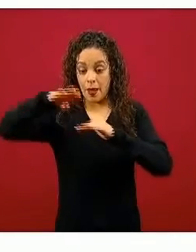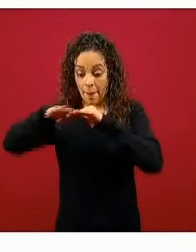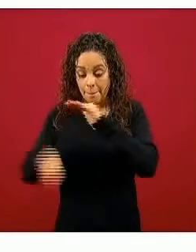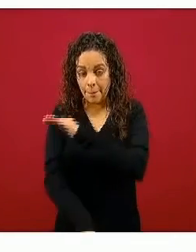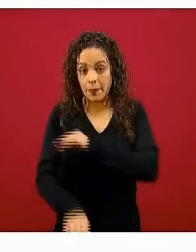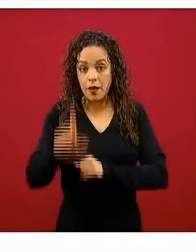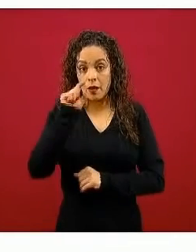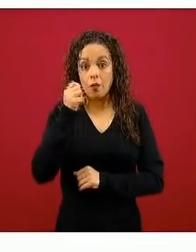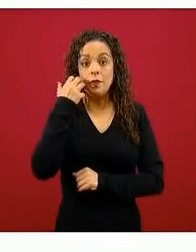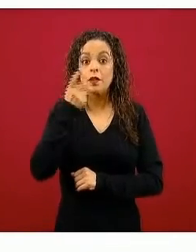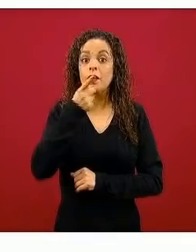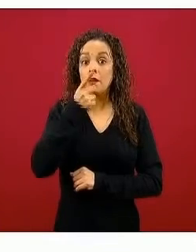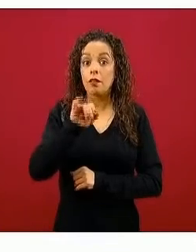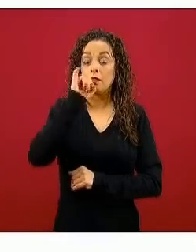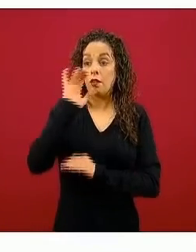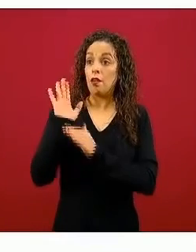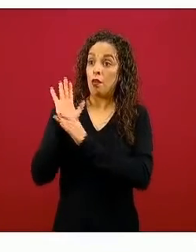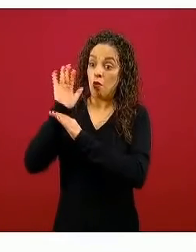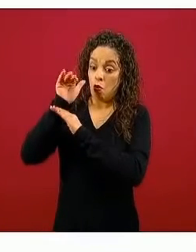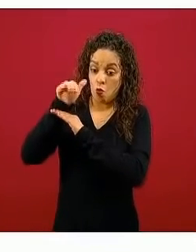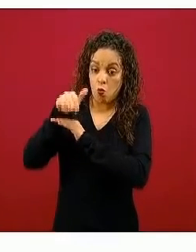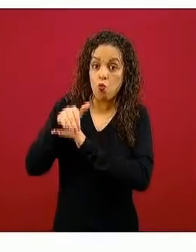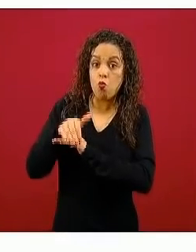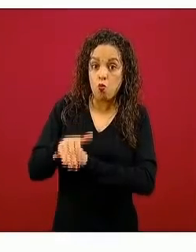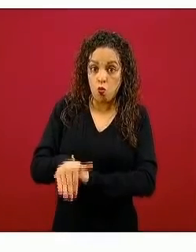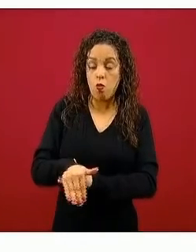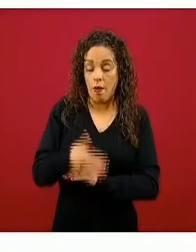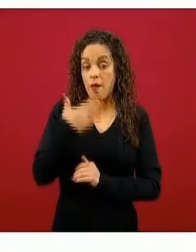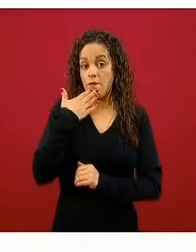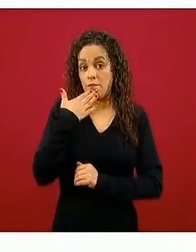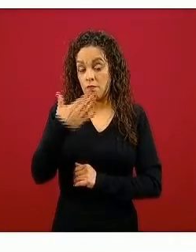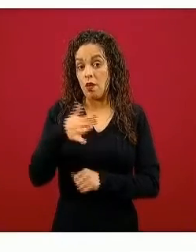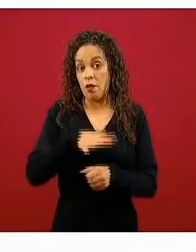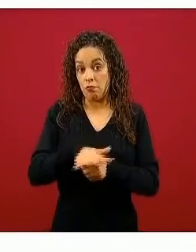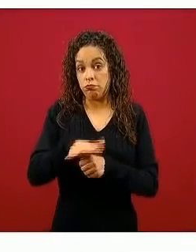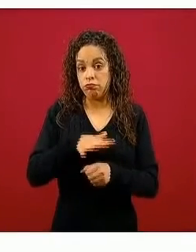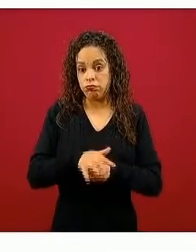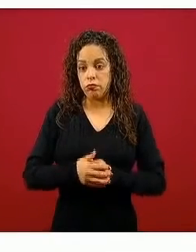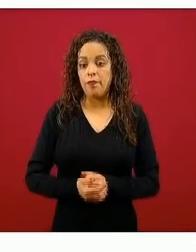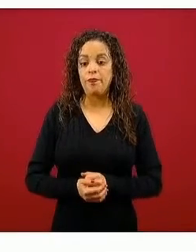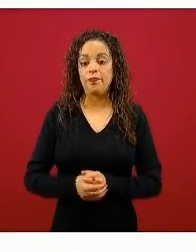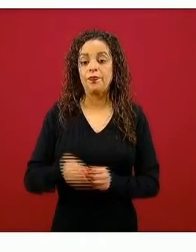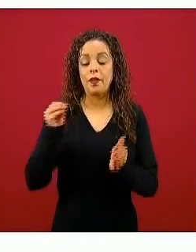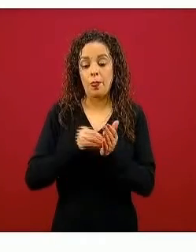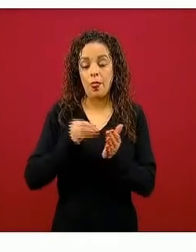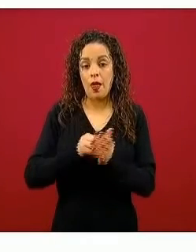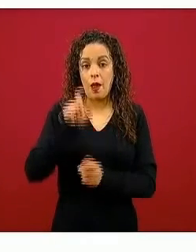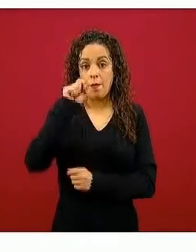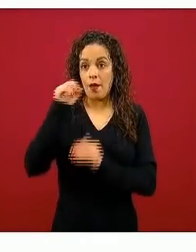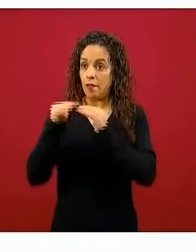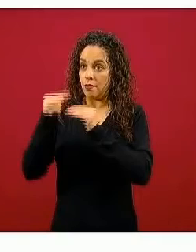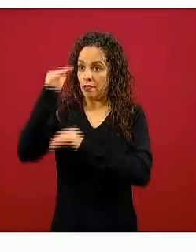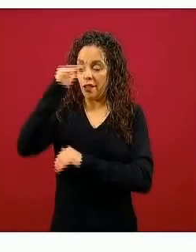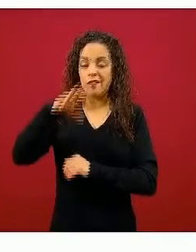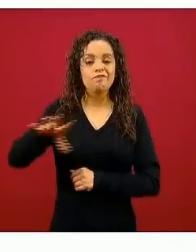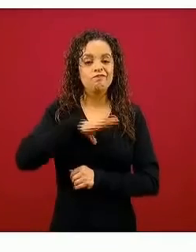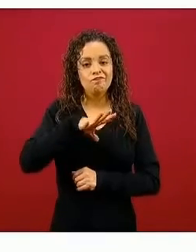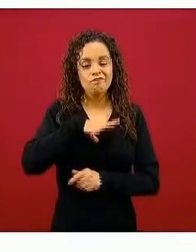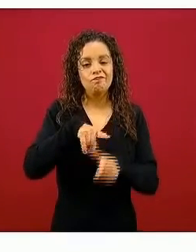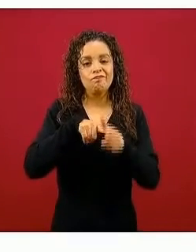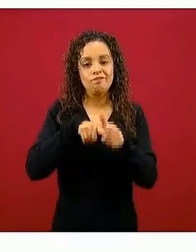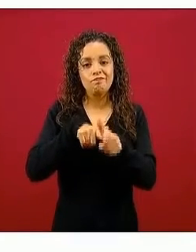descenso importante de su tasa actual, o sea, ha habido una disminución, y los que están por encima del 20, pues bueno, todavía están teniendo un incremento